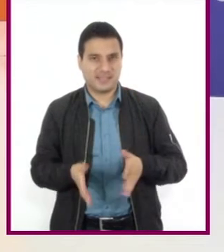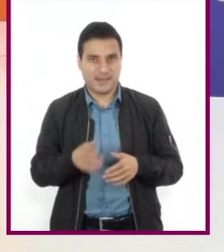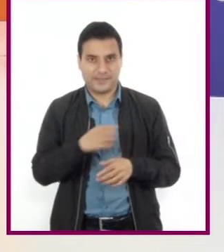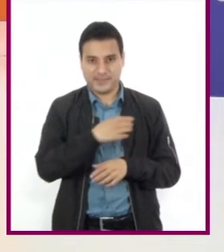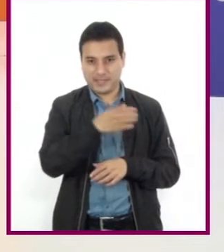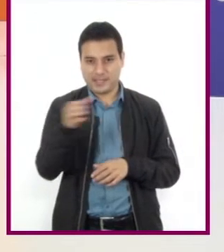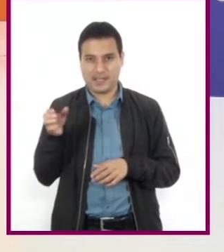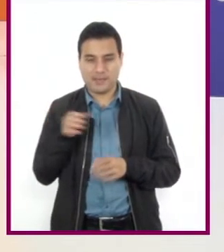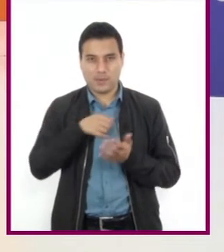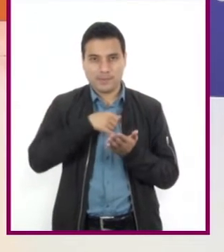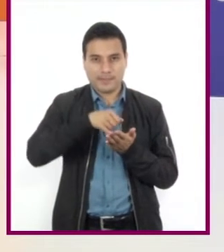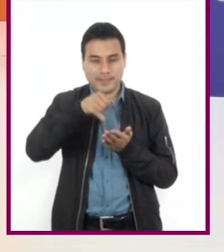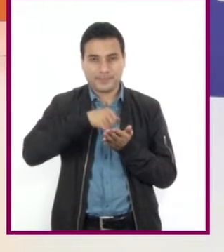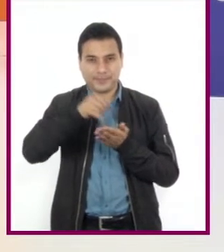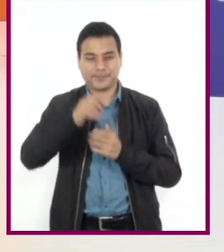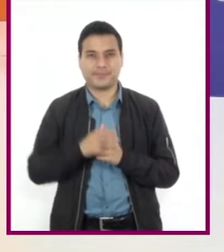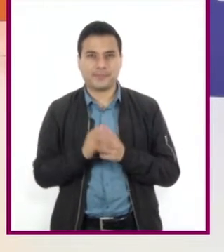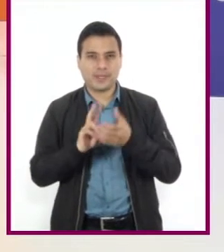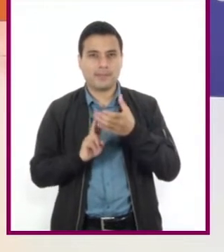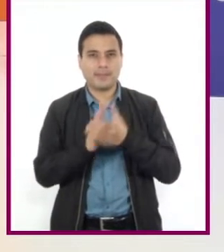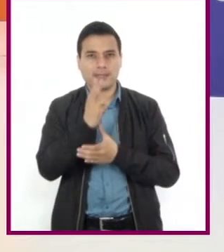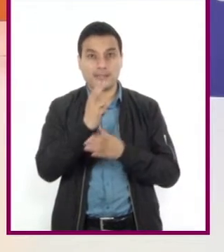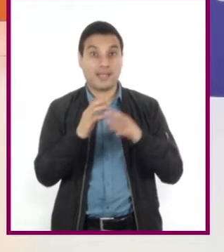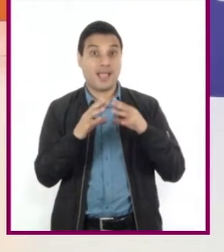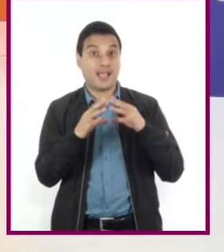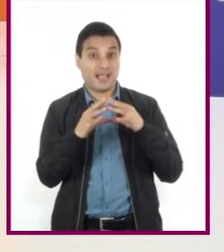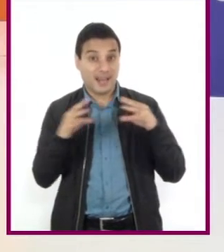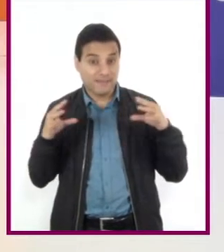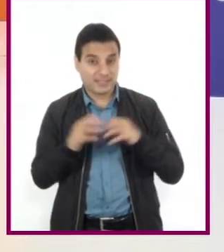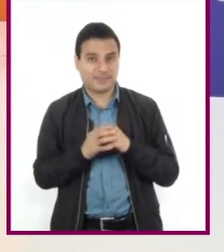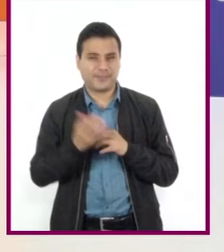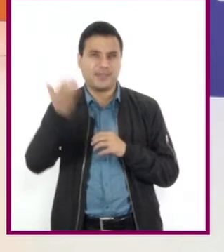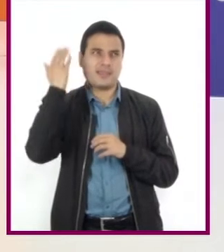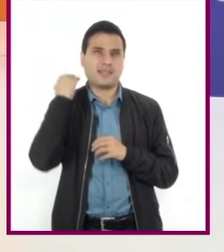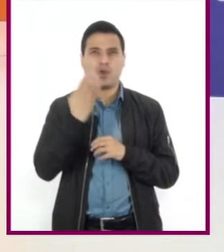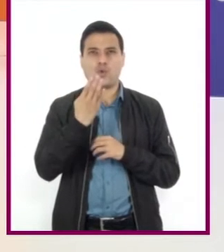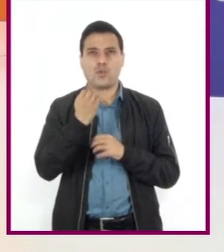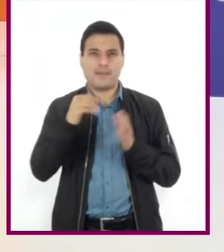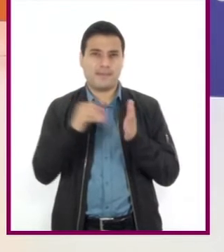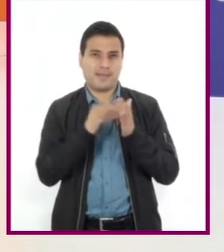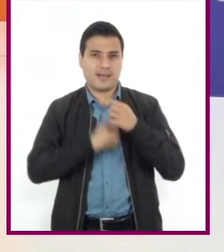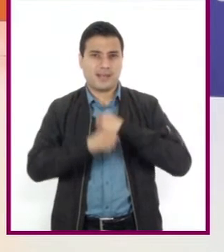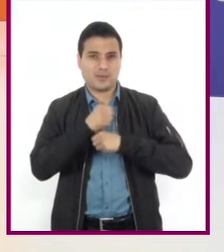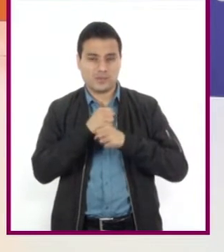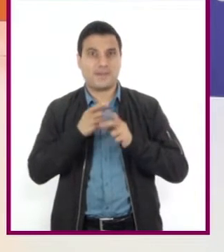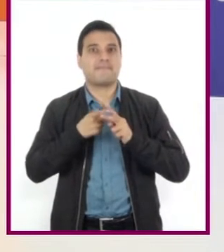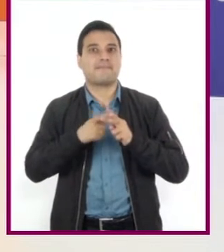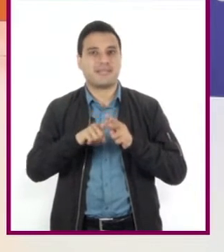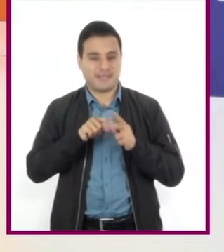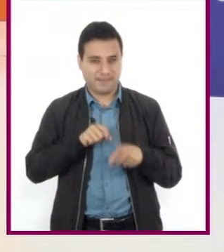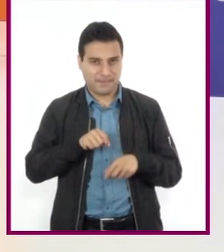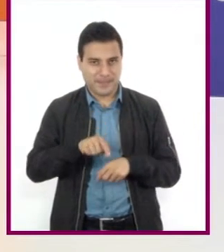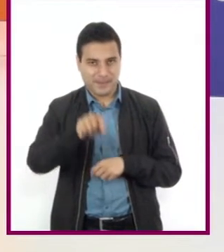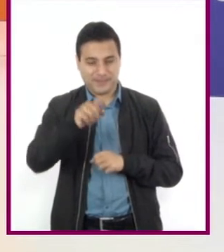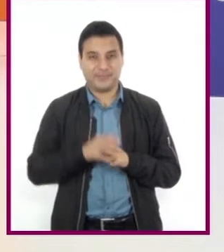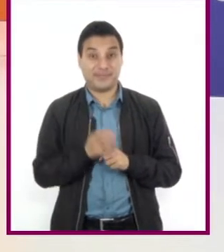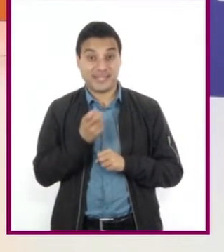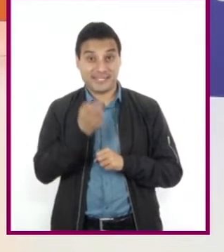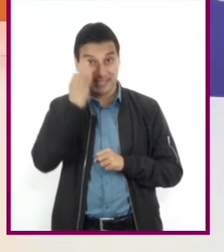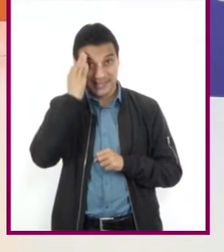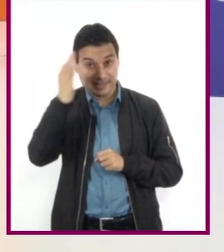primeras plantas que se domesticaron, como la calabaza, datan de hace 9.000 años aproximadamente. A esta etapa de